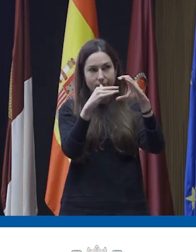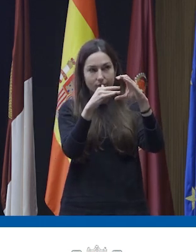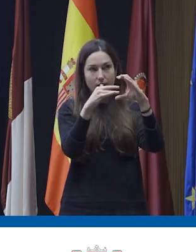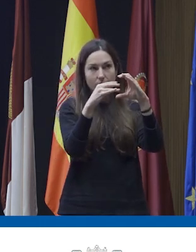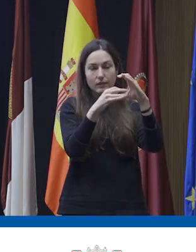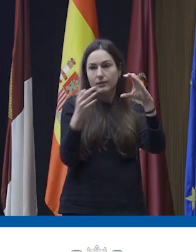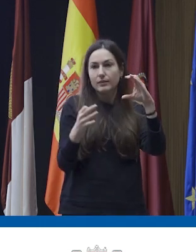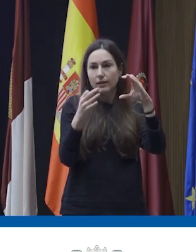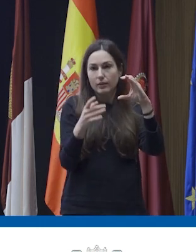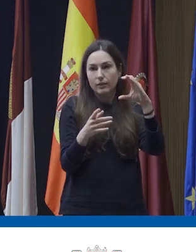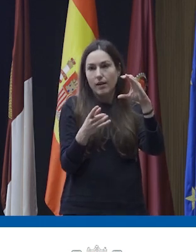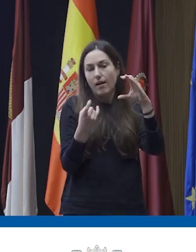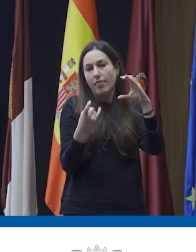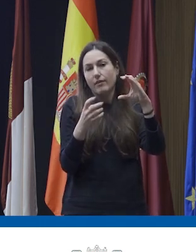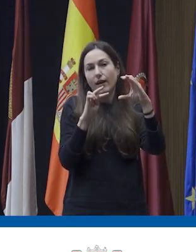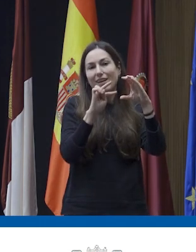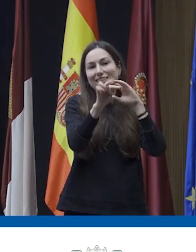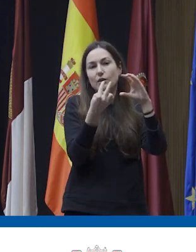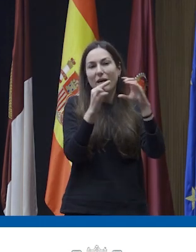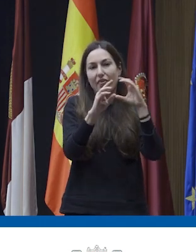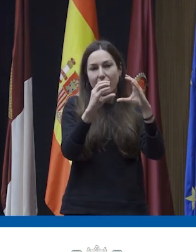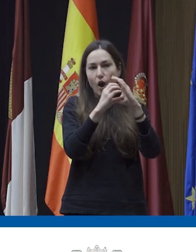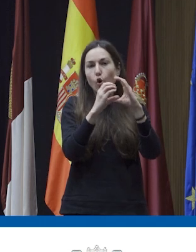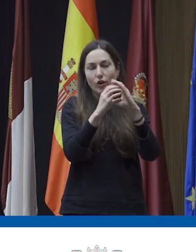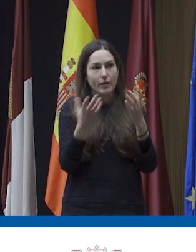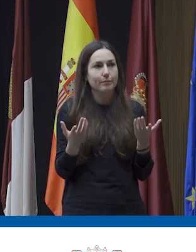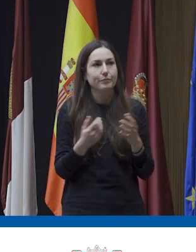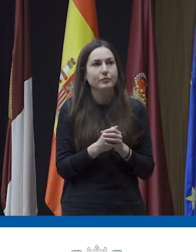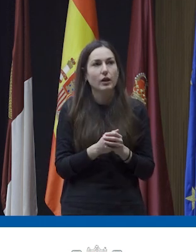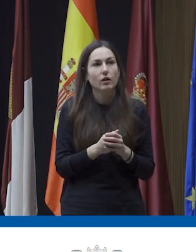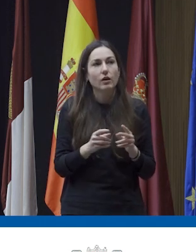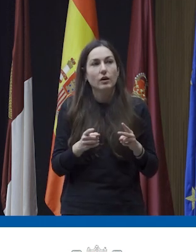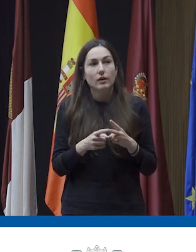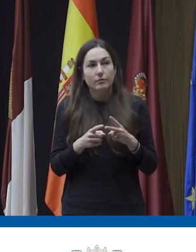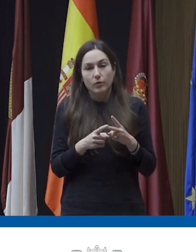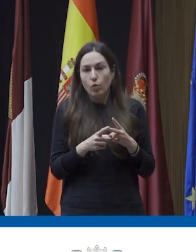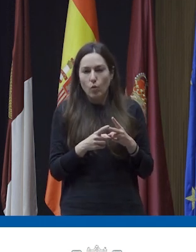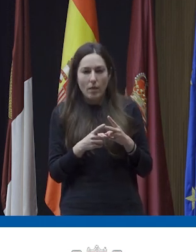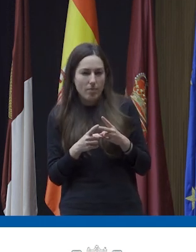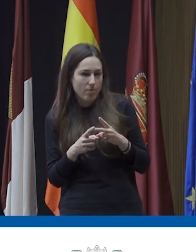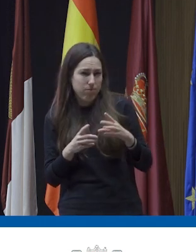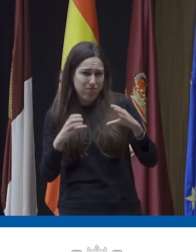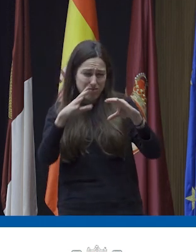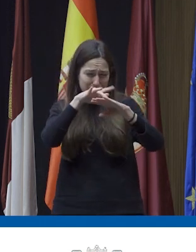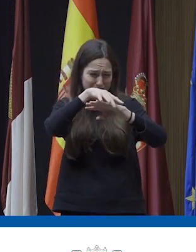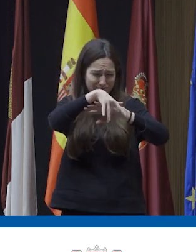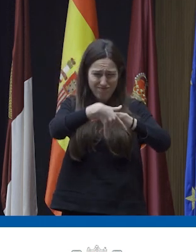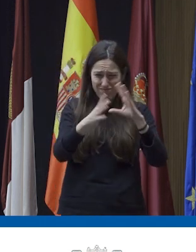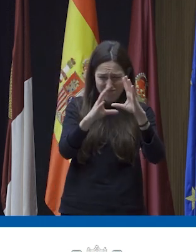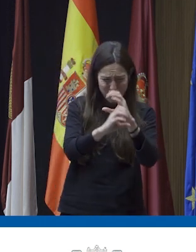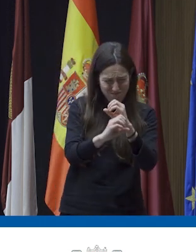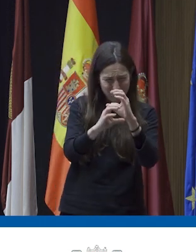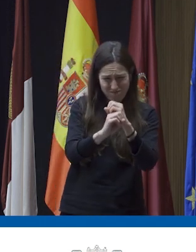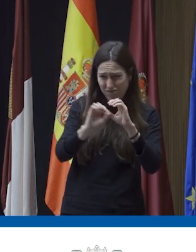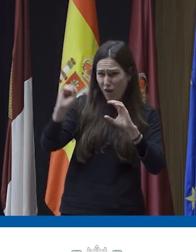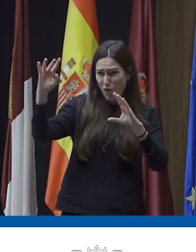muy exacta, pero precisa la transparencia corneal. Y por otro lado, ¿qué pasa en cataratas tan densas en las que la luz no puede entrar? Pues entonces